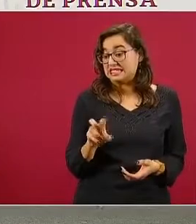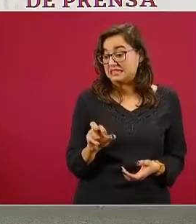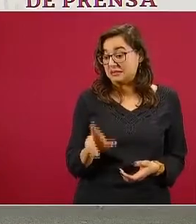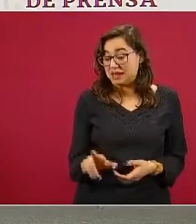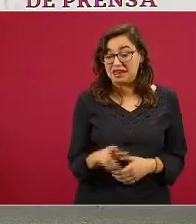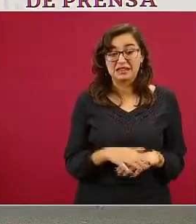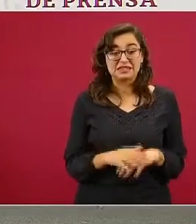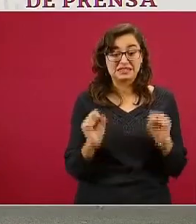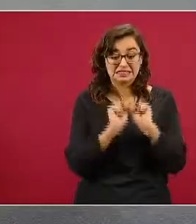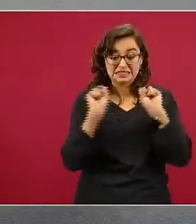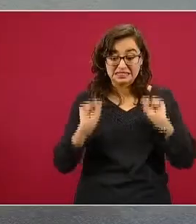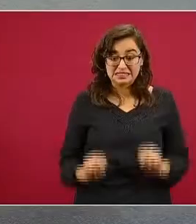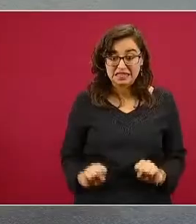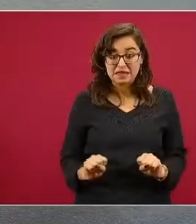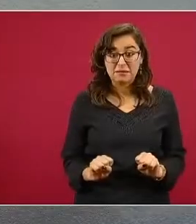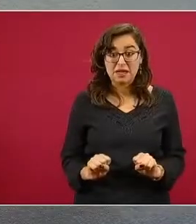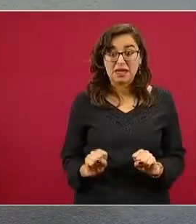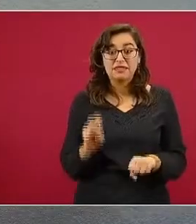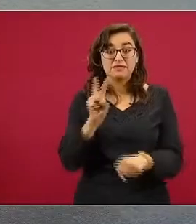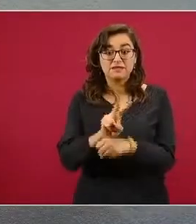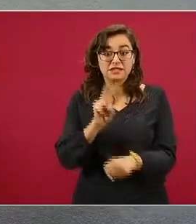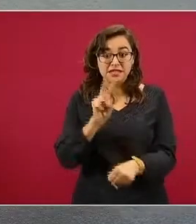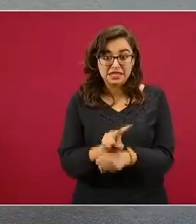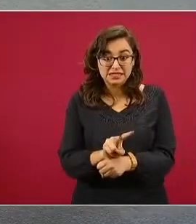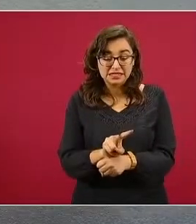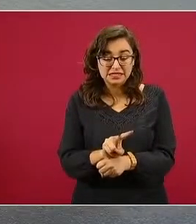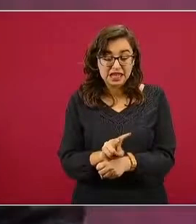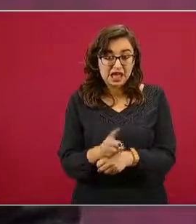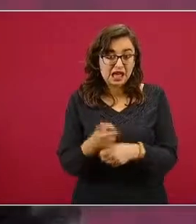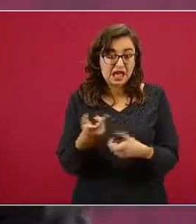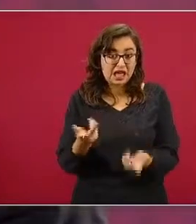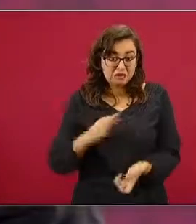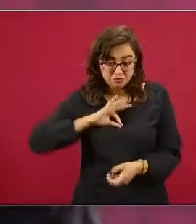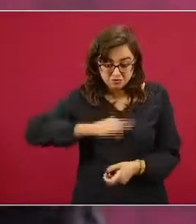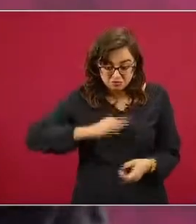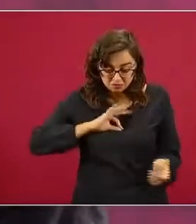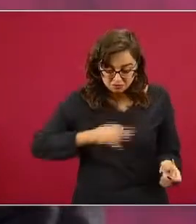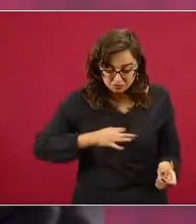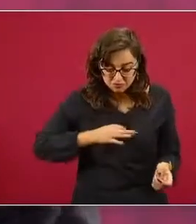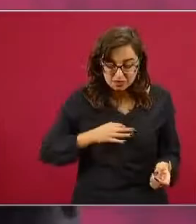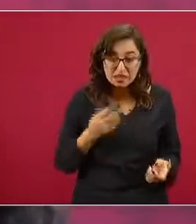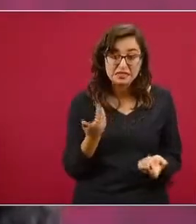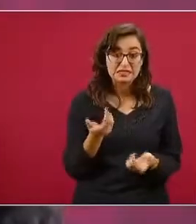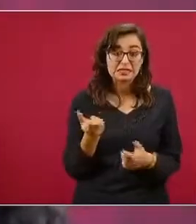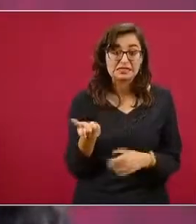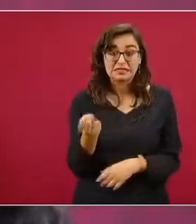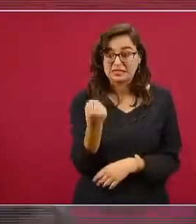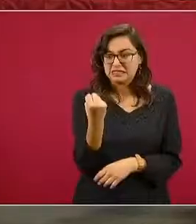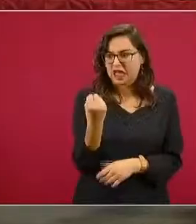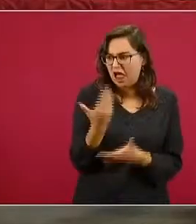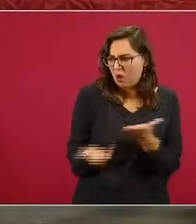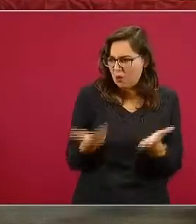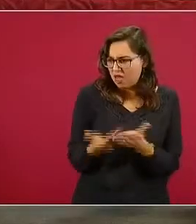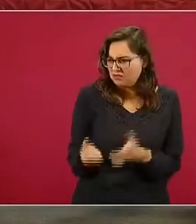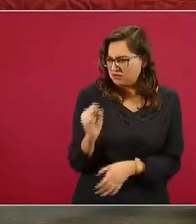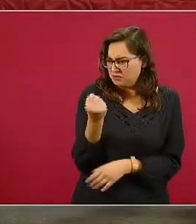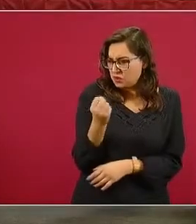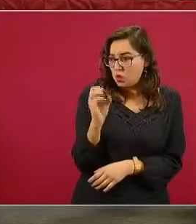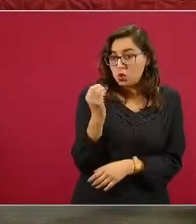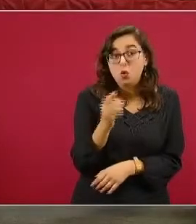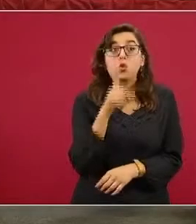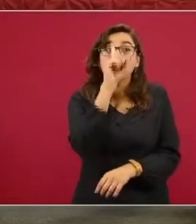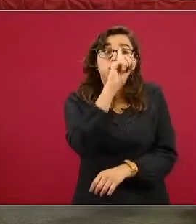de Vigilancia Epidemiológica de Enfermedad Respiratoria. Entonces, que en septiembre u octubre se nos recomiende crear